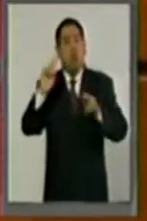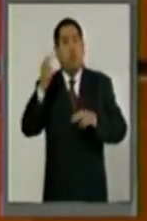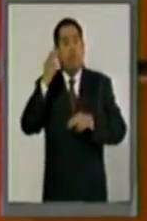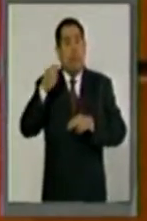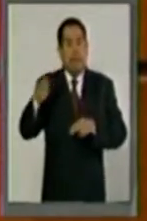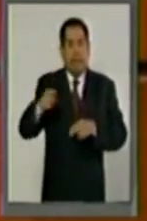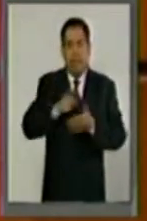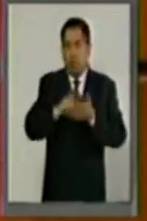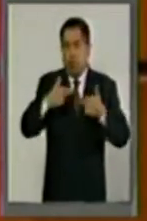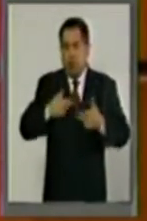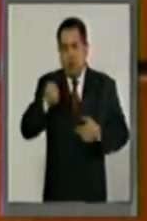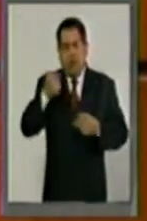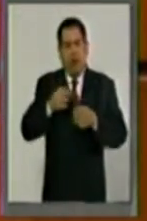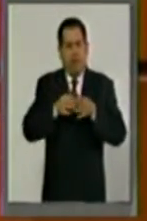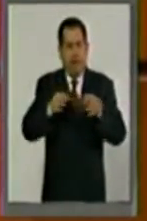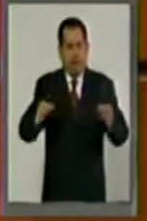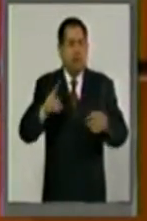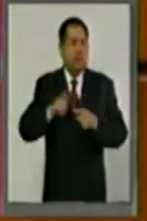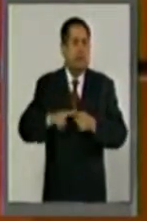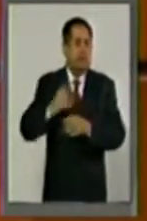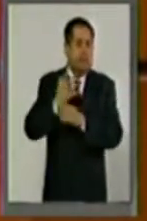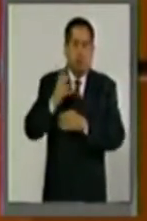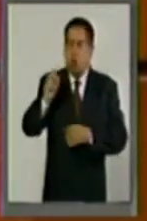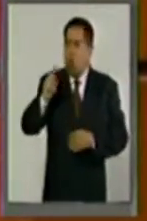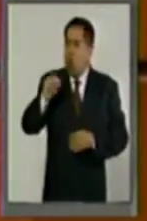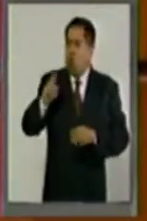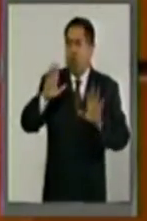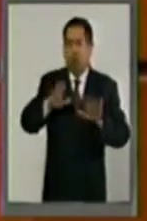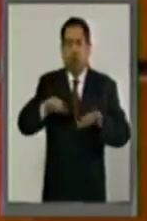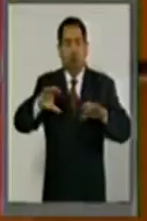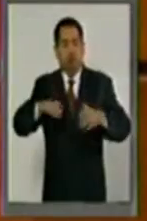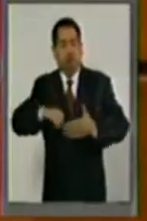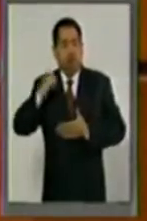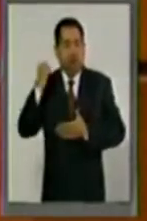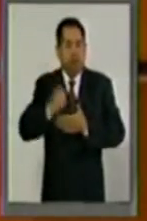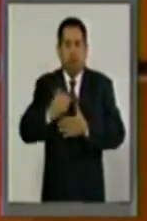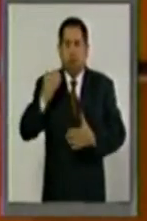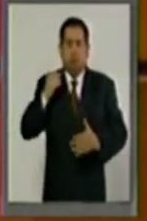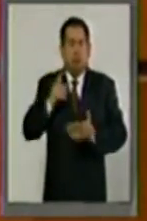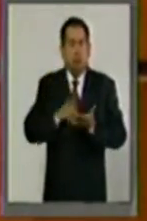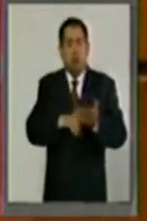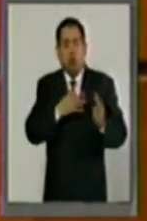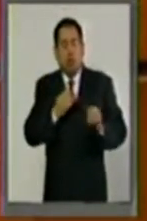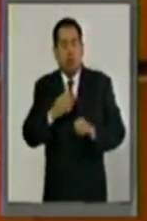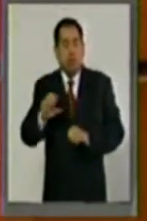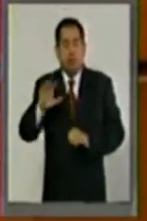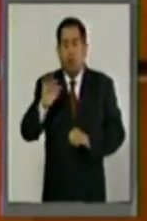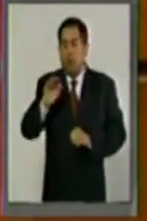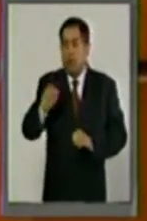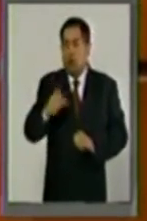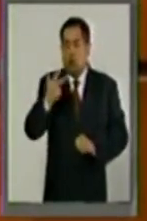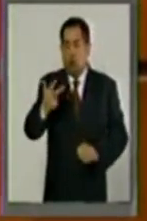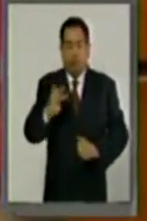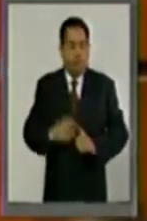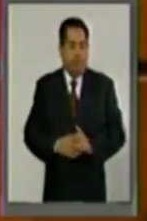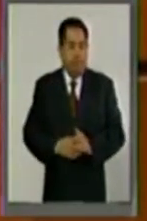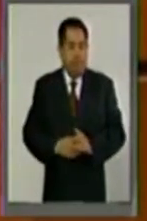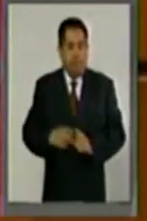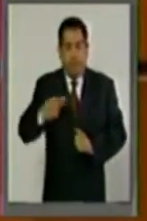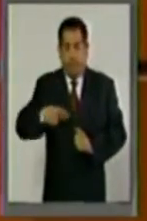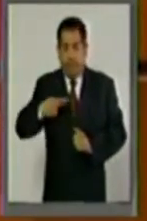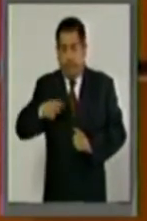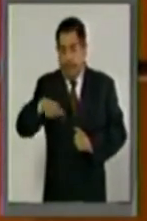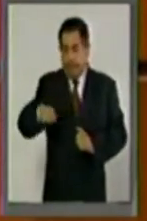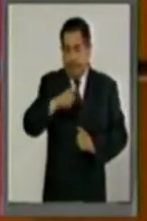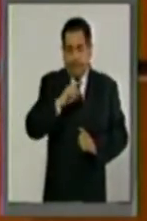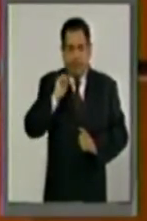de Derechos Humanos adoptada por la Asamblea General de las Naciones Unidas en 1948. Las personas que